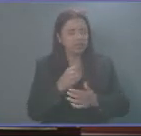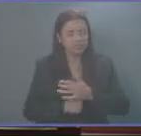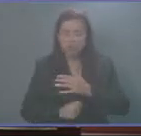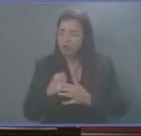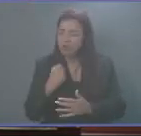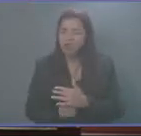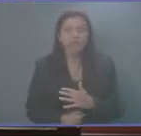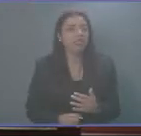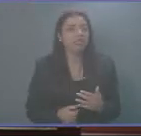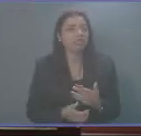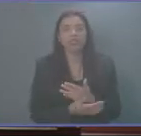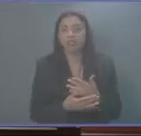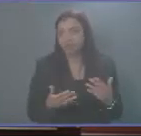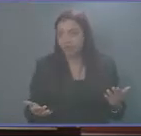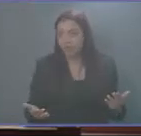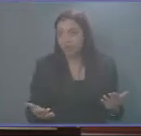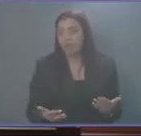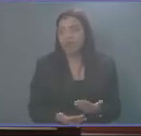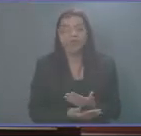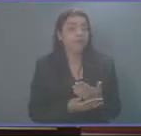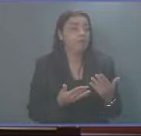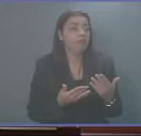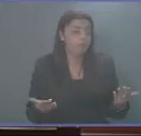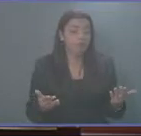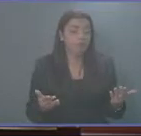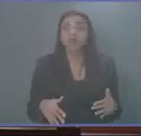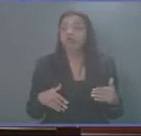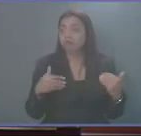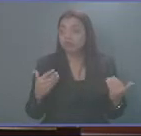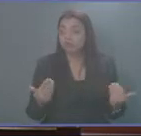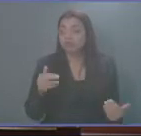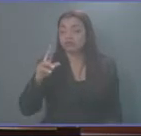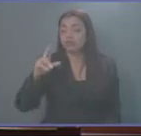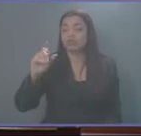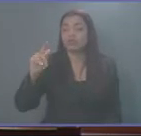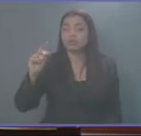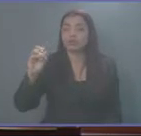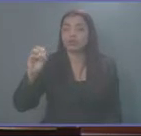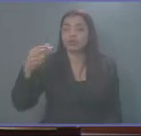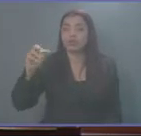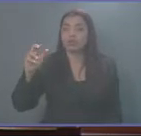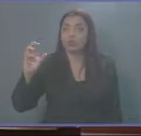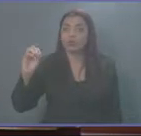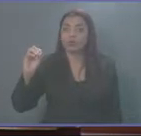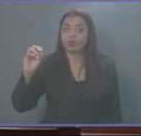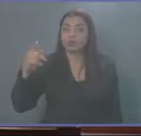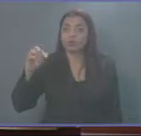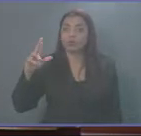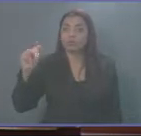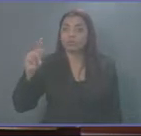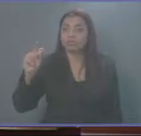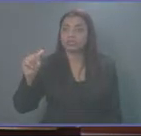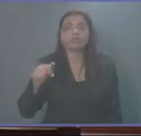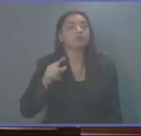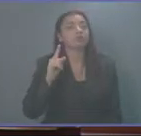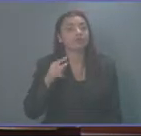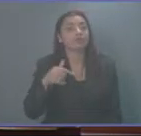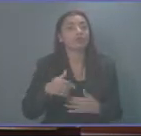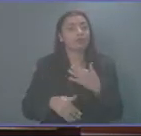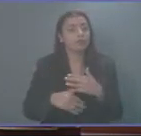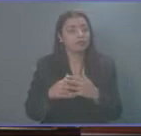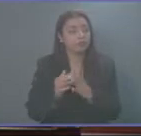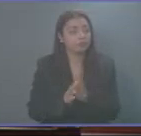esfuerzo de Megavisión, del cual Roberto Hugo Presa es una de las figuras